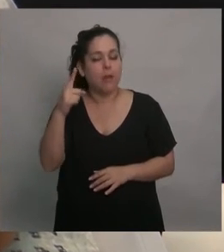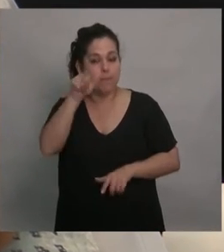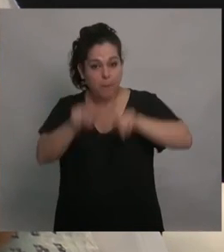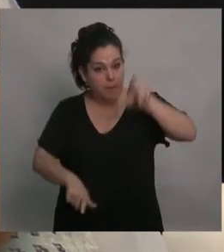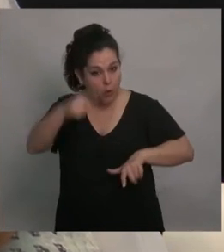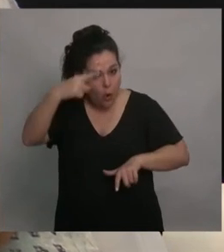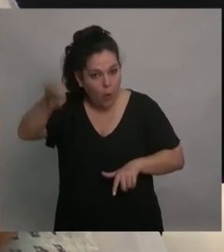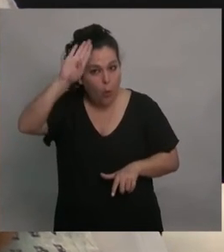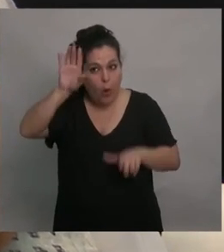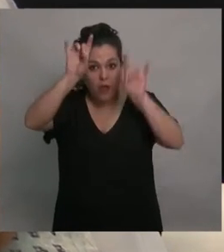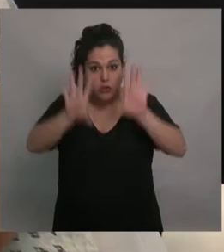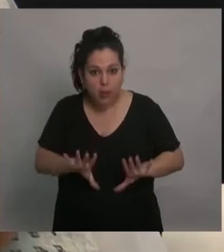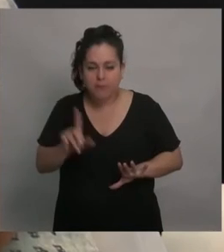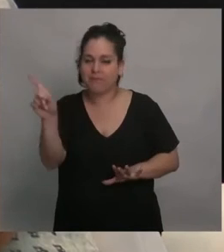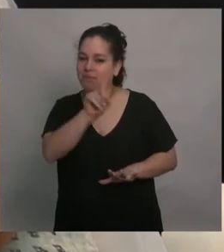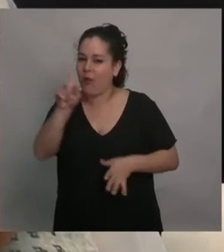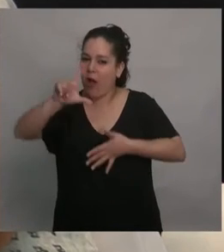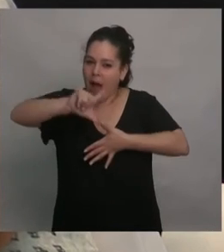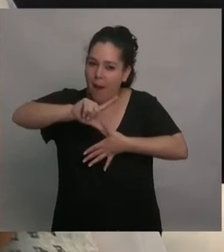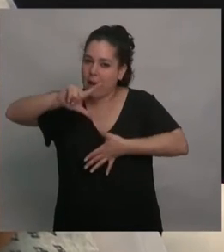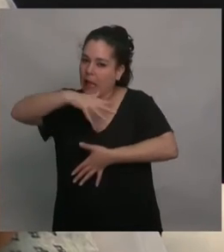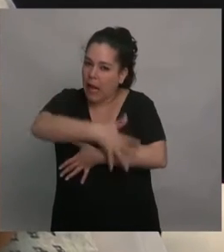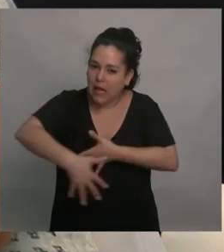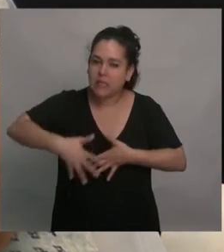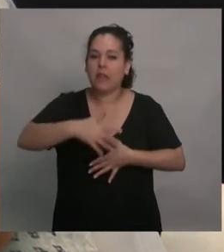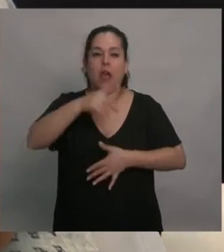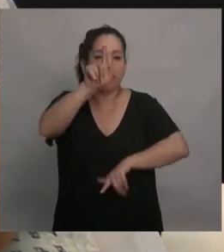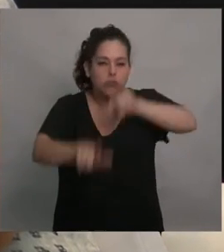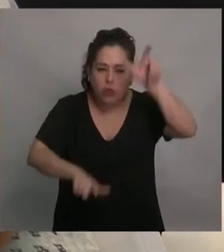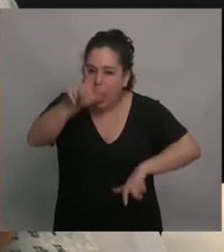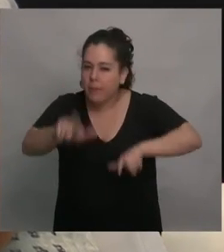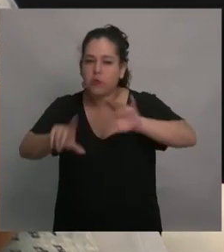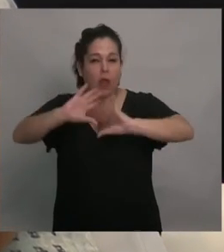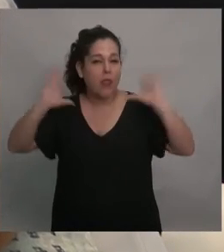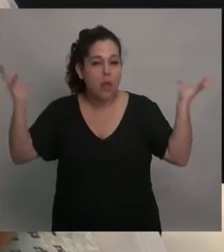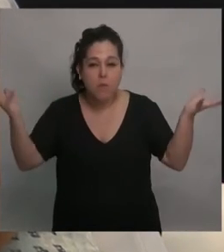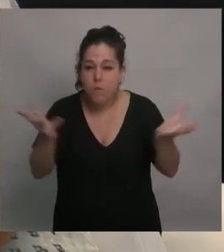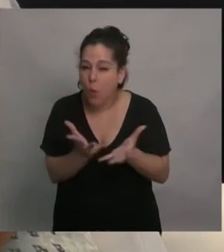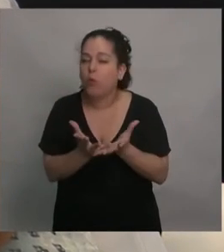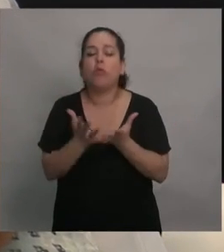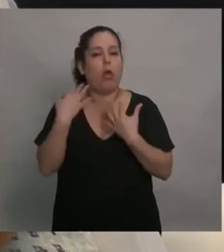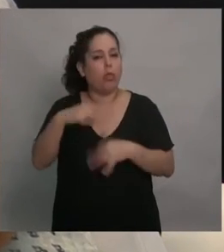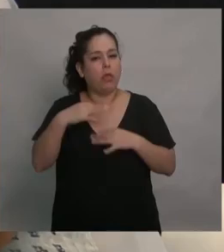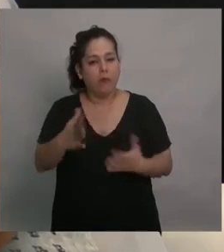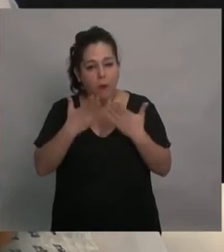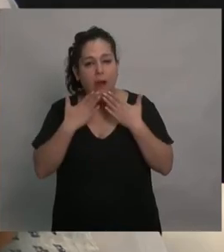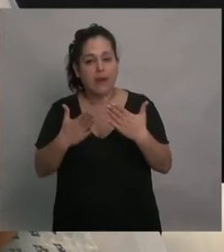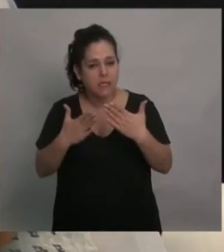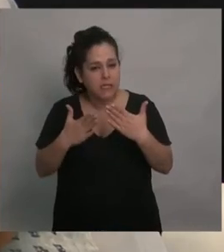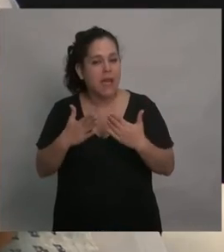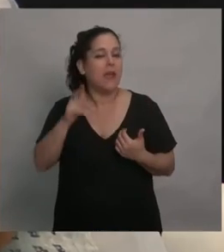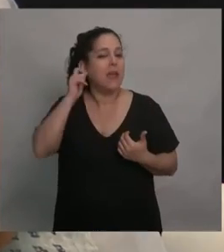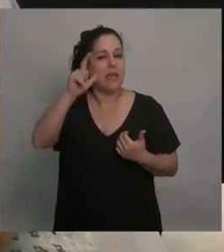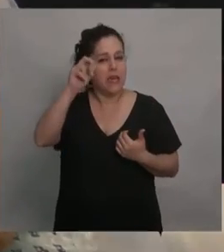cubanos, sino toda América Latina y todos los hombres de bien de este mundo, que agradecer a Gerardo, a